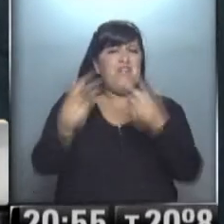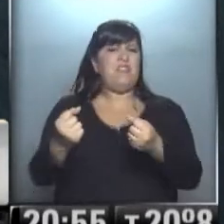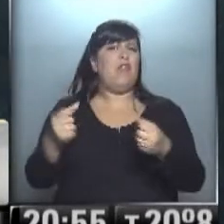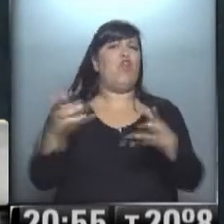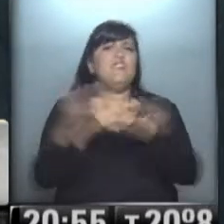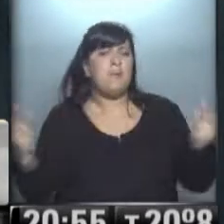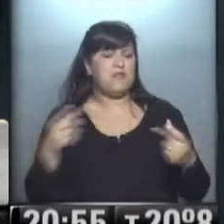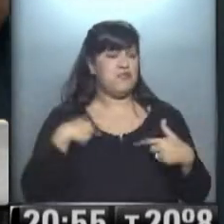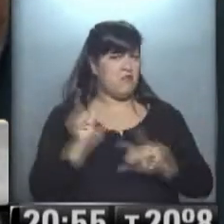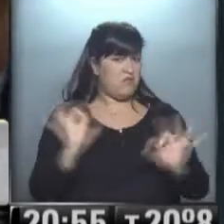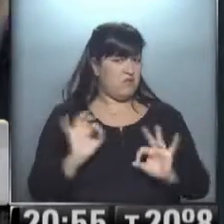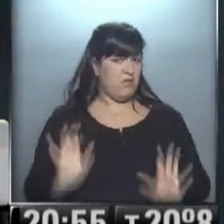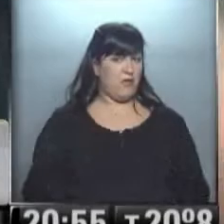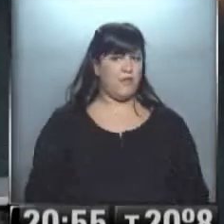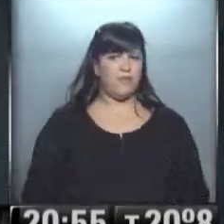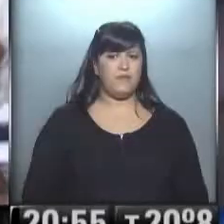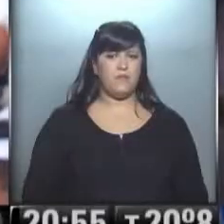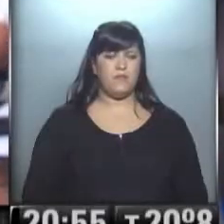nadie,